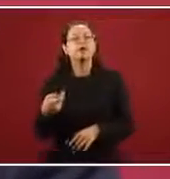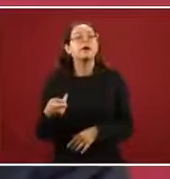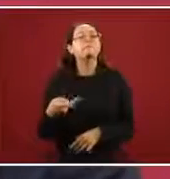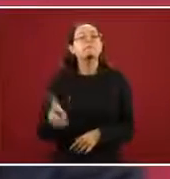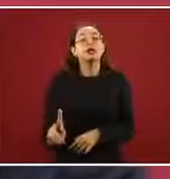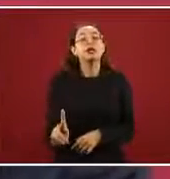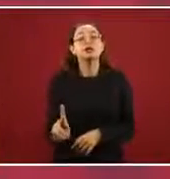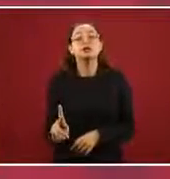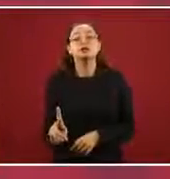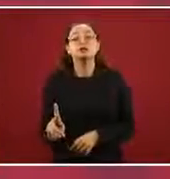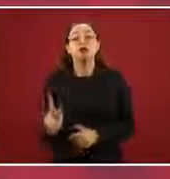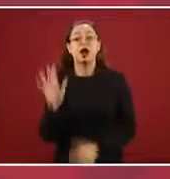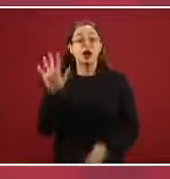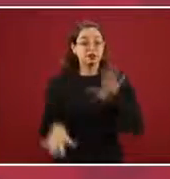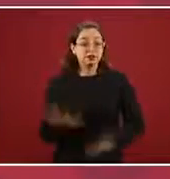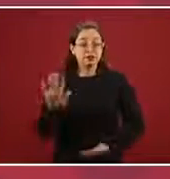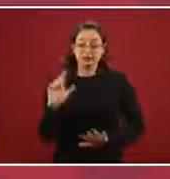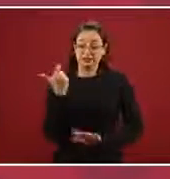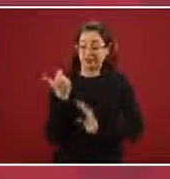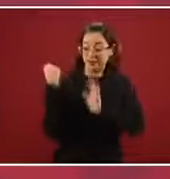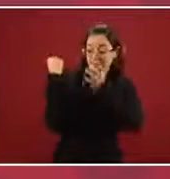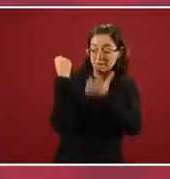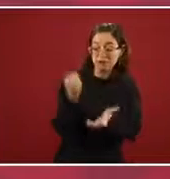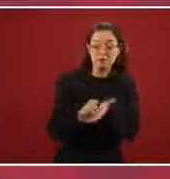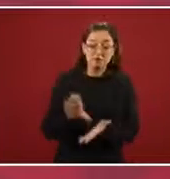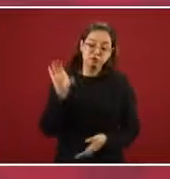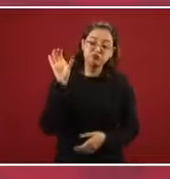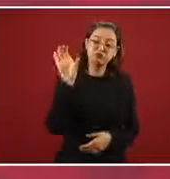es decir, no se utilizaban